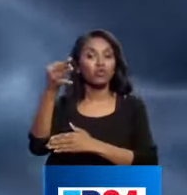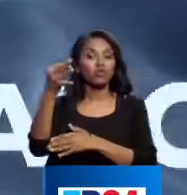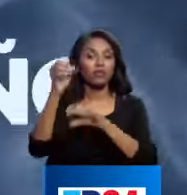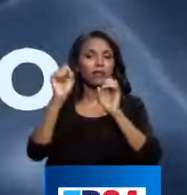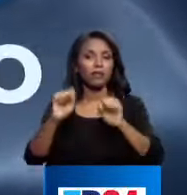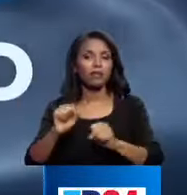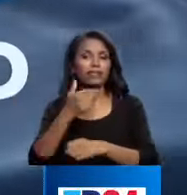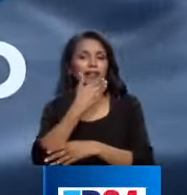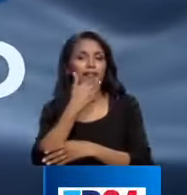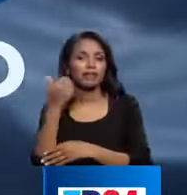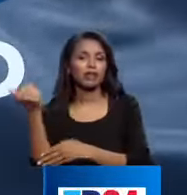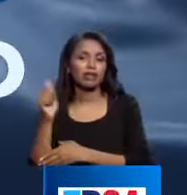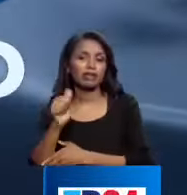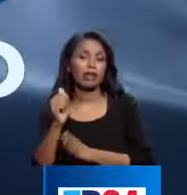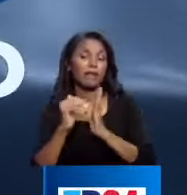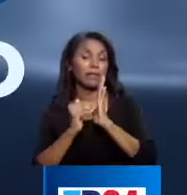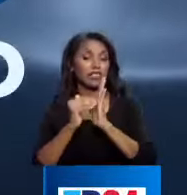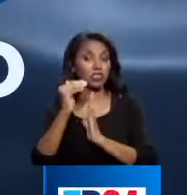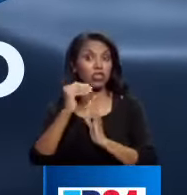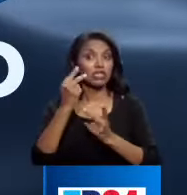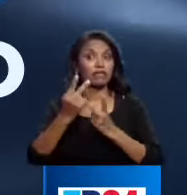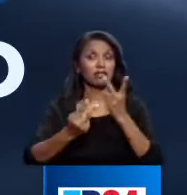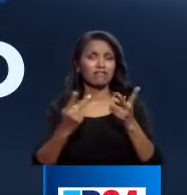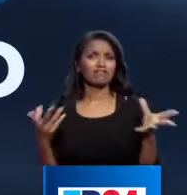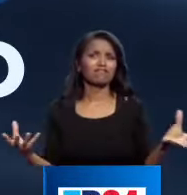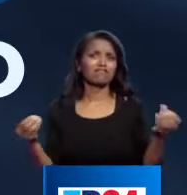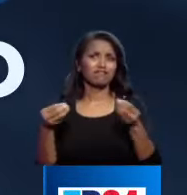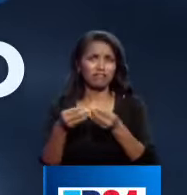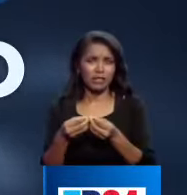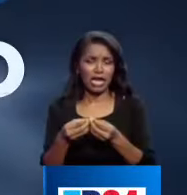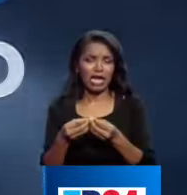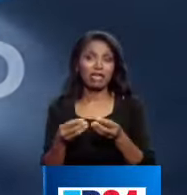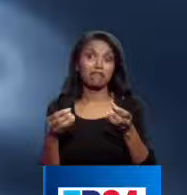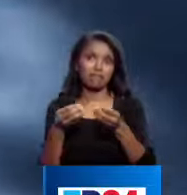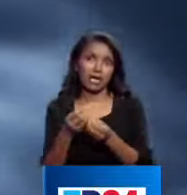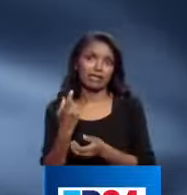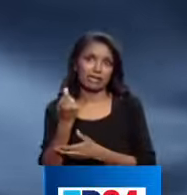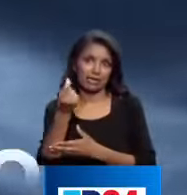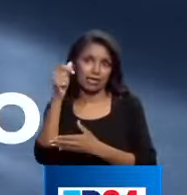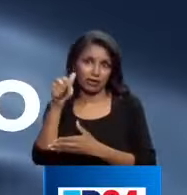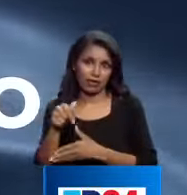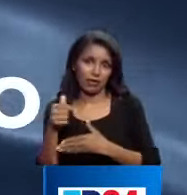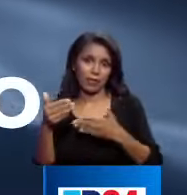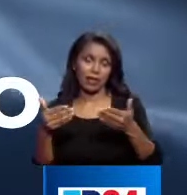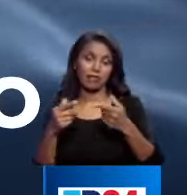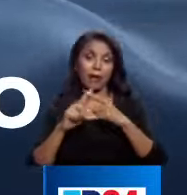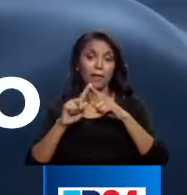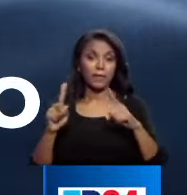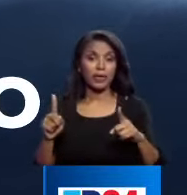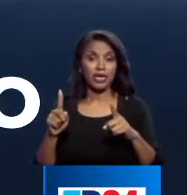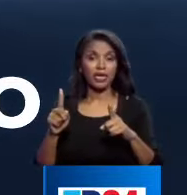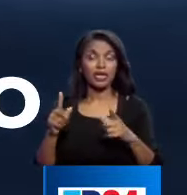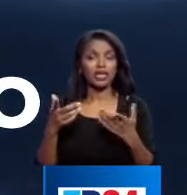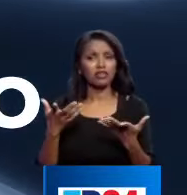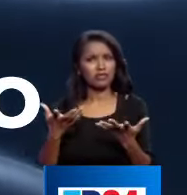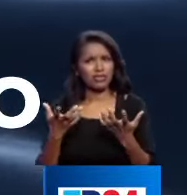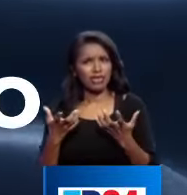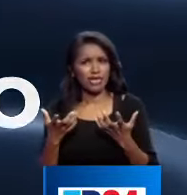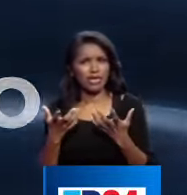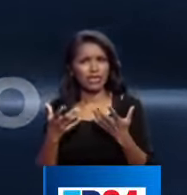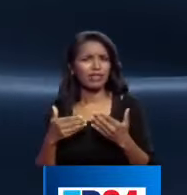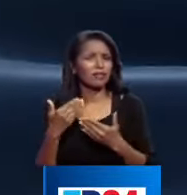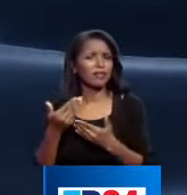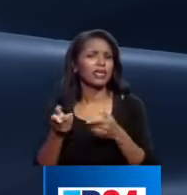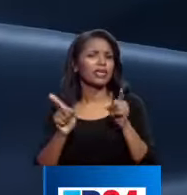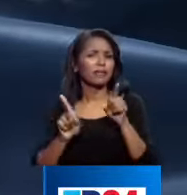podamos superar cifras de 10 millones de visitantes por año. Sin embargo, si este es el panorama deseado,